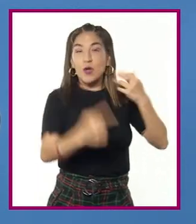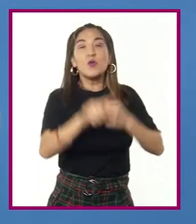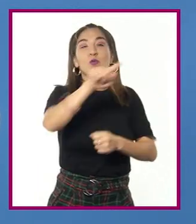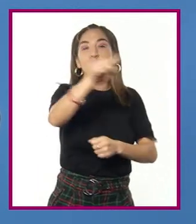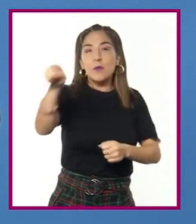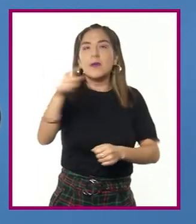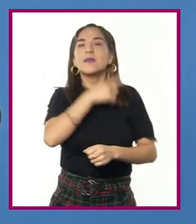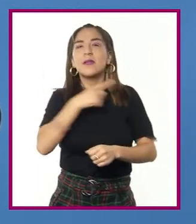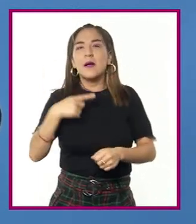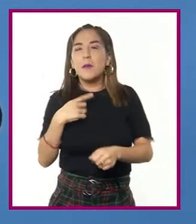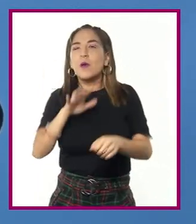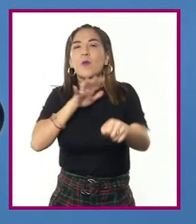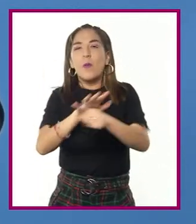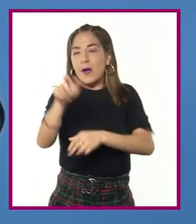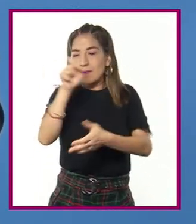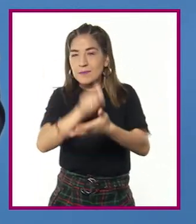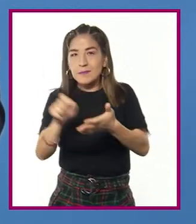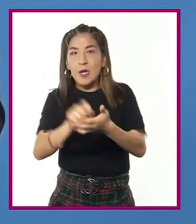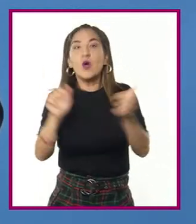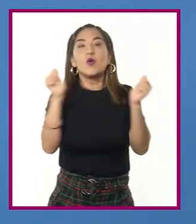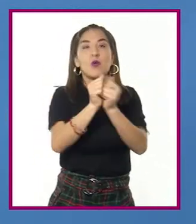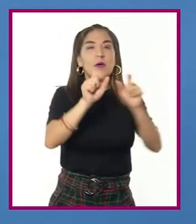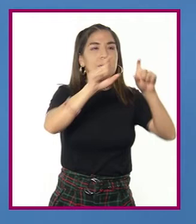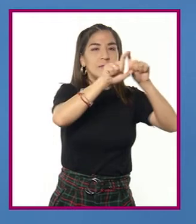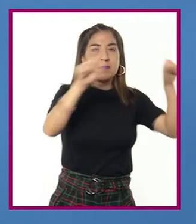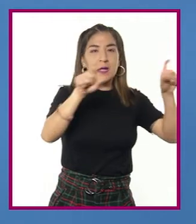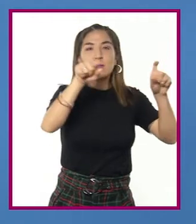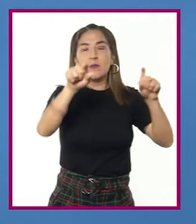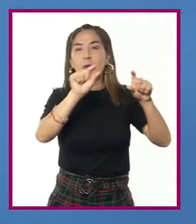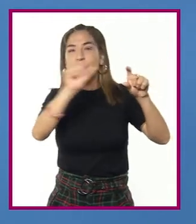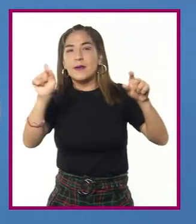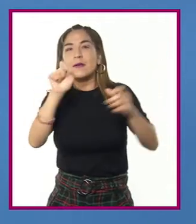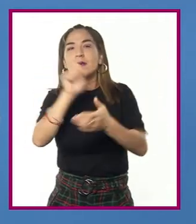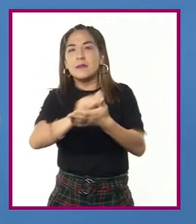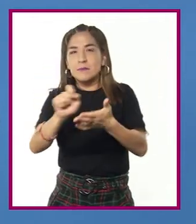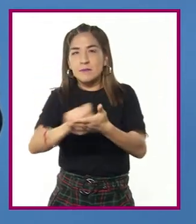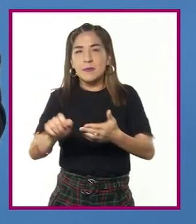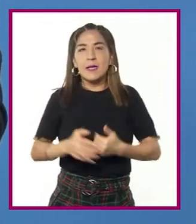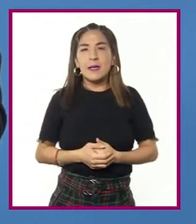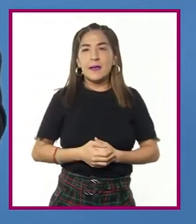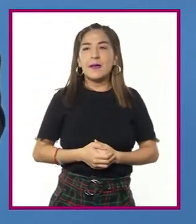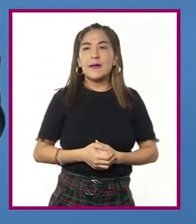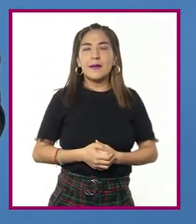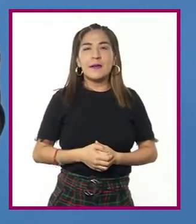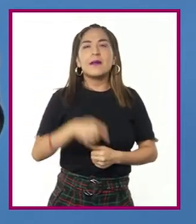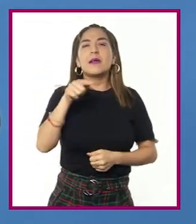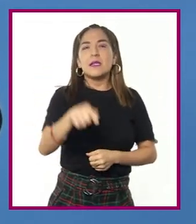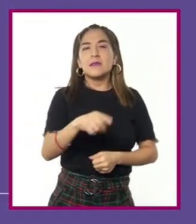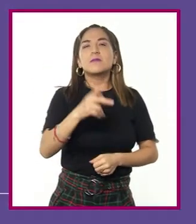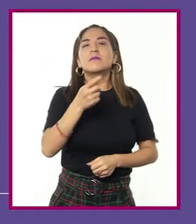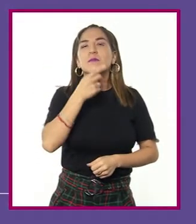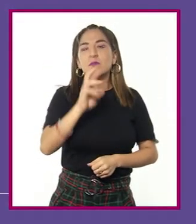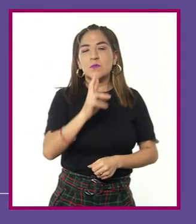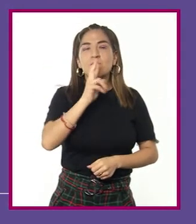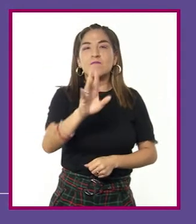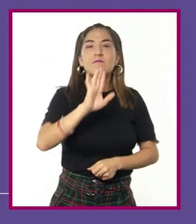que corresponde con el enunciado. Después verificaremos si nuestras respuestas fueron correctas.